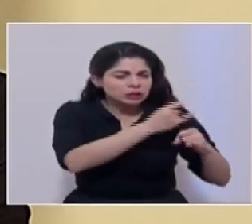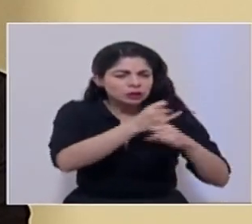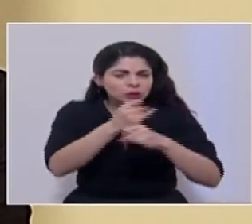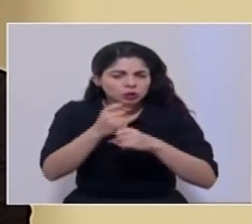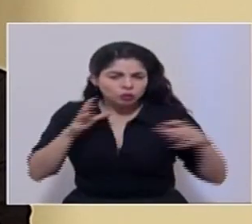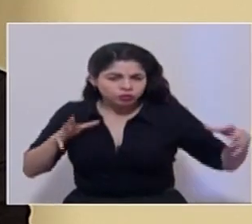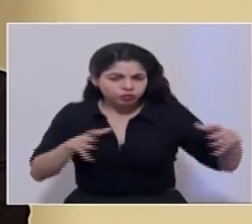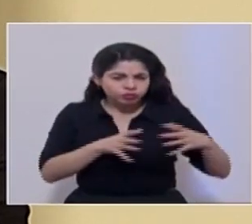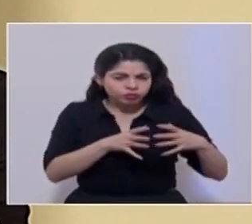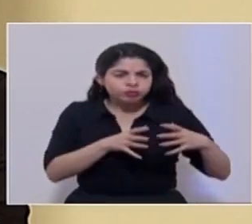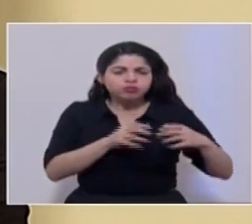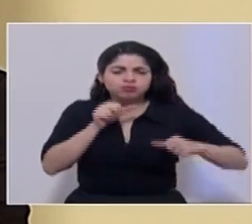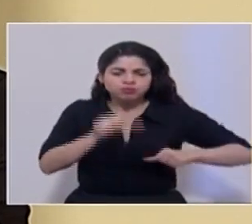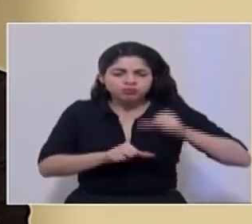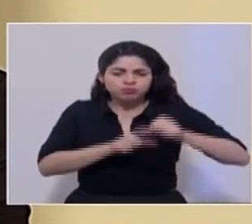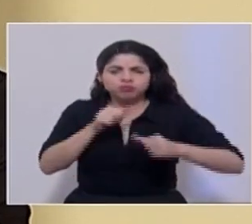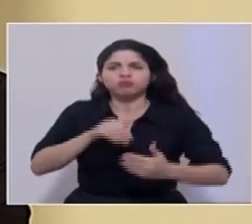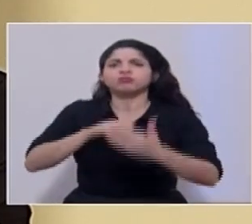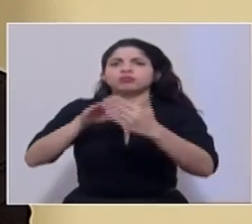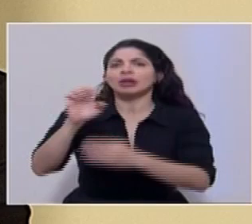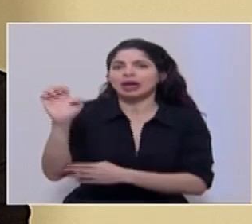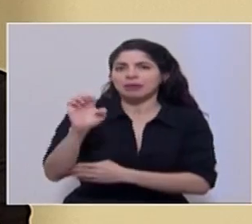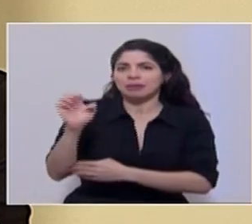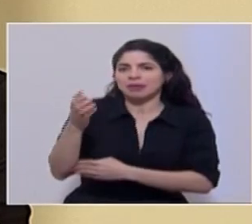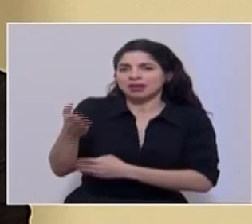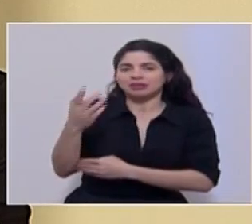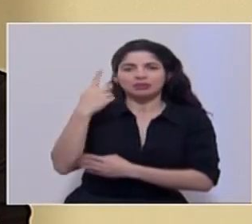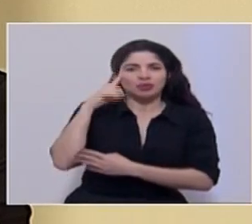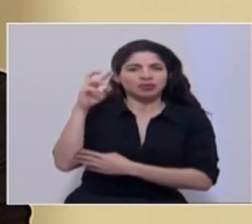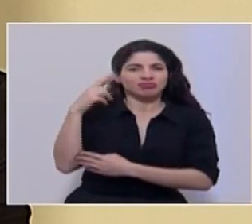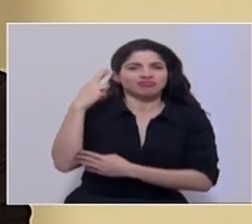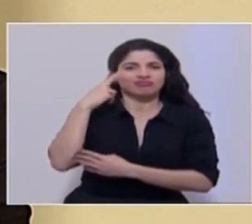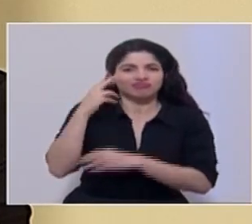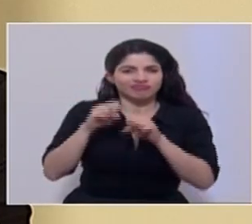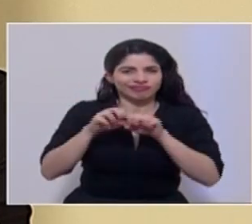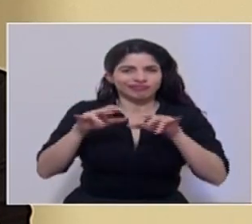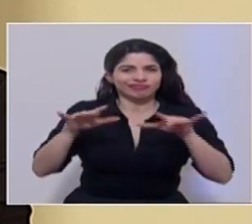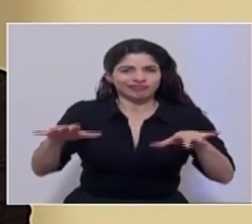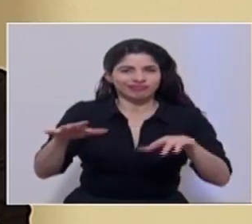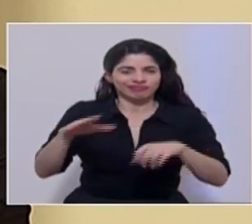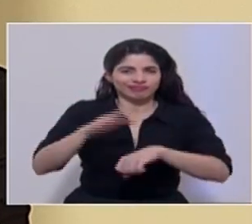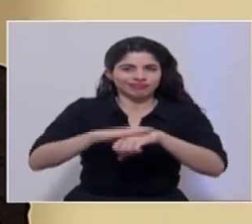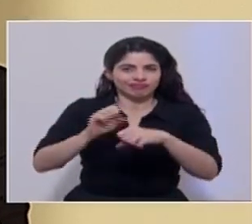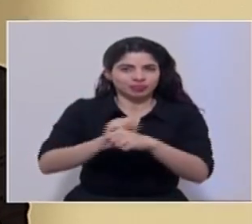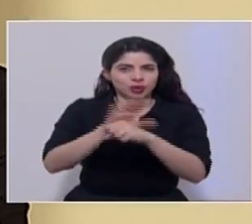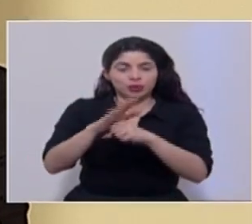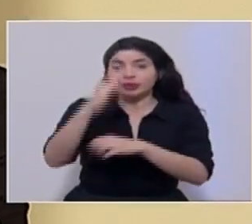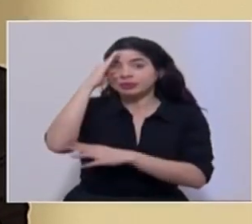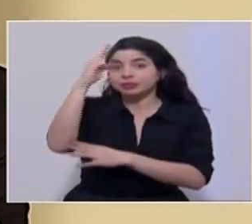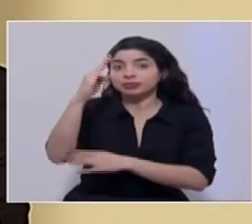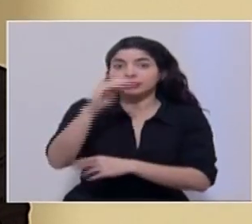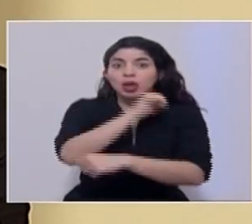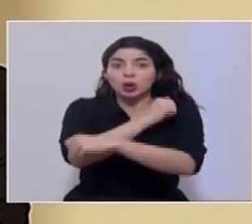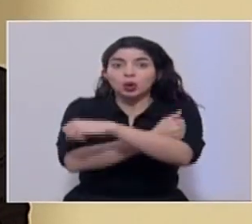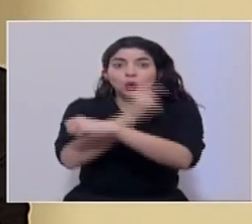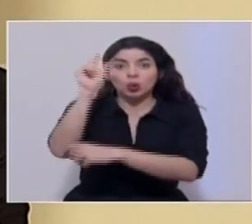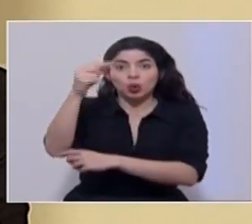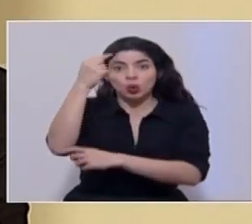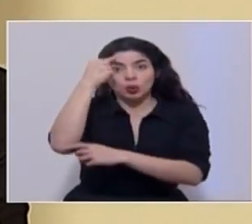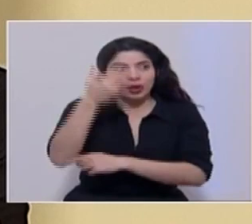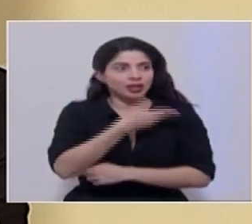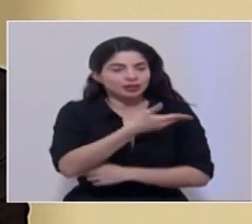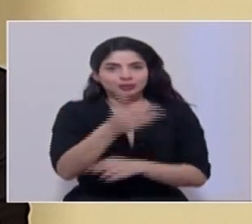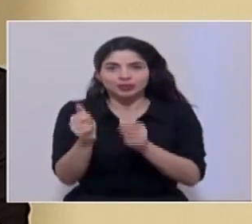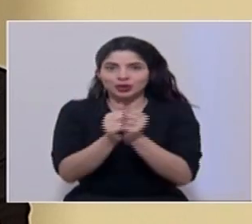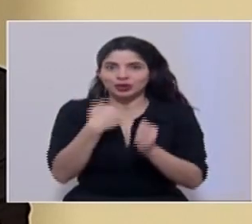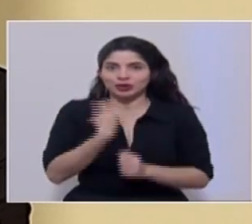y conjuntos para combatir la emergencia nacional a raíz de la pandemia provocada por el COVID-19. Saludamos a las autoridades de gobierno que